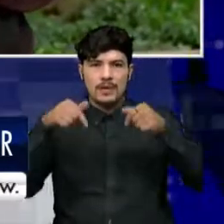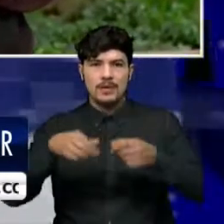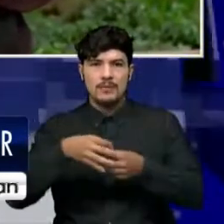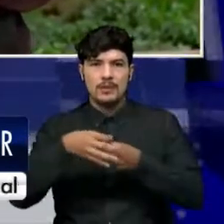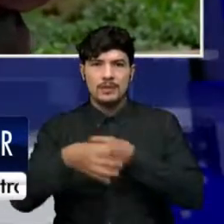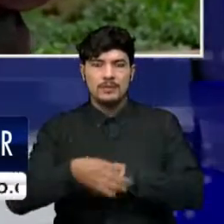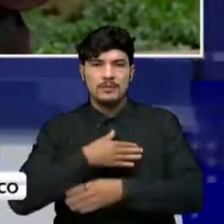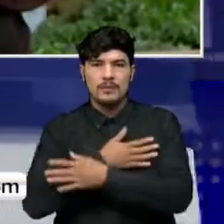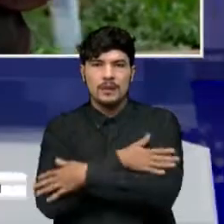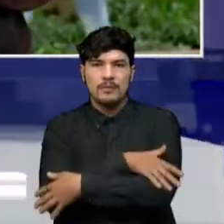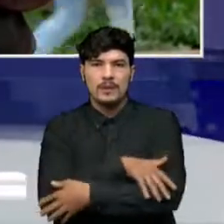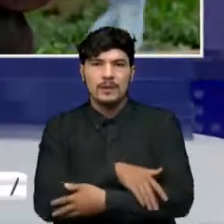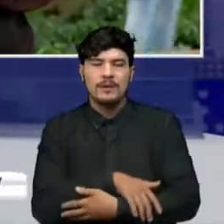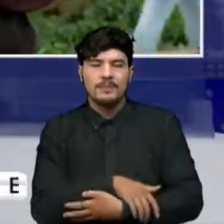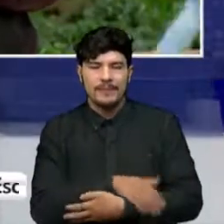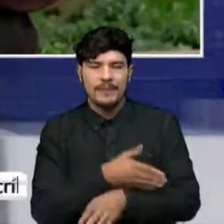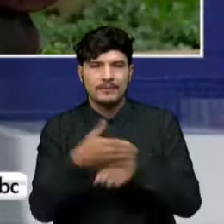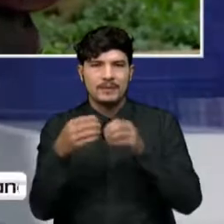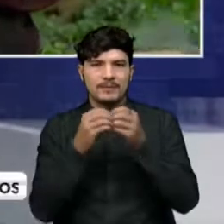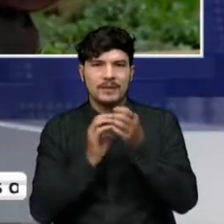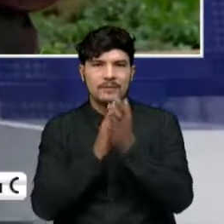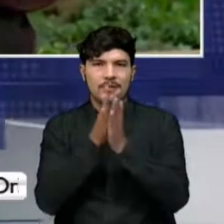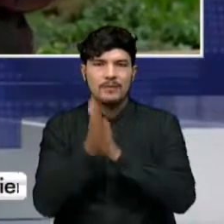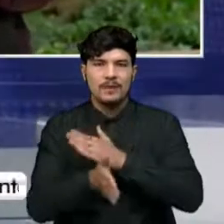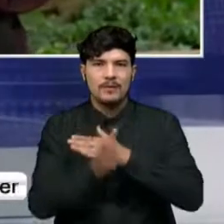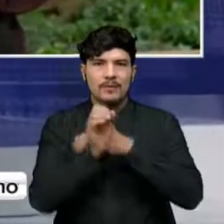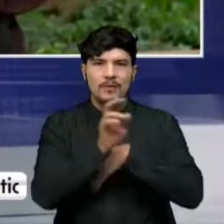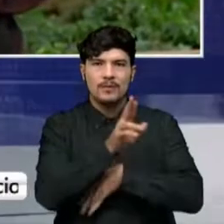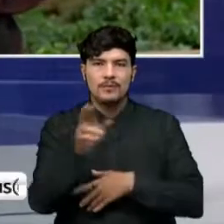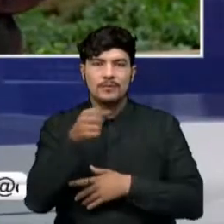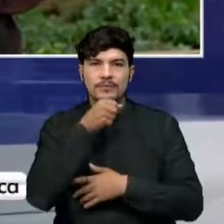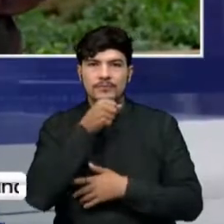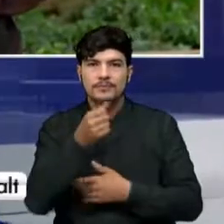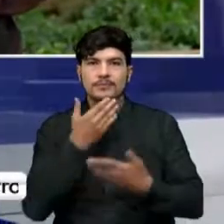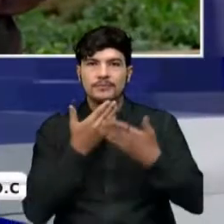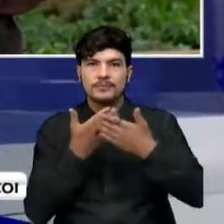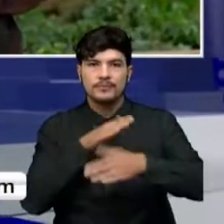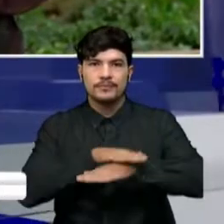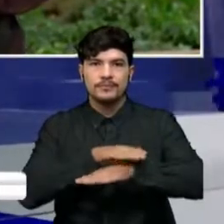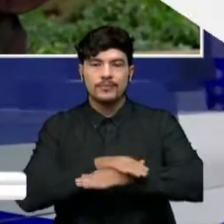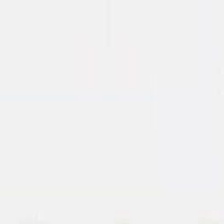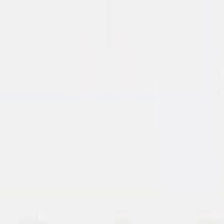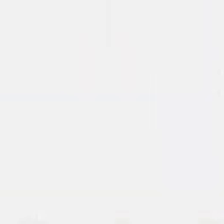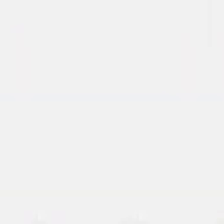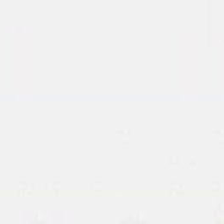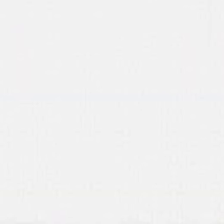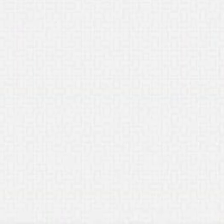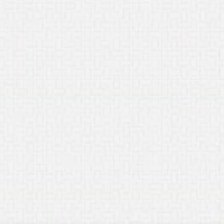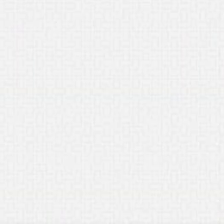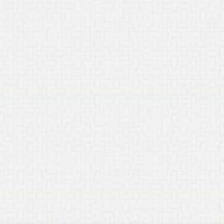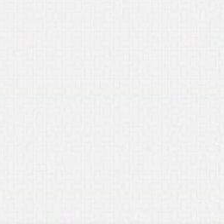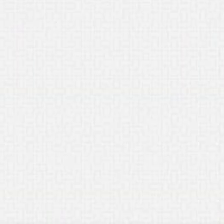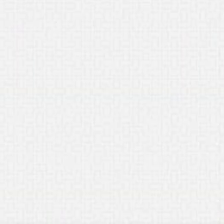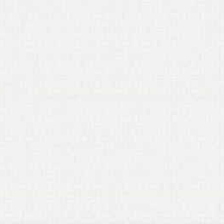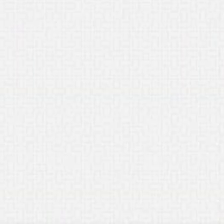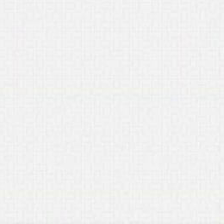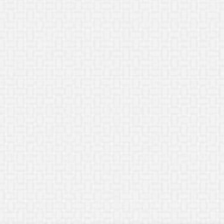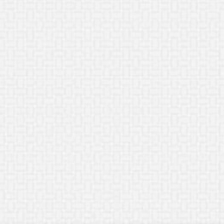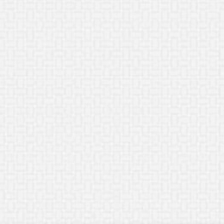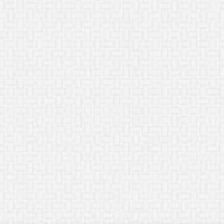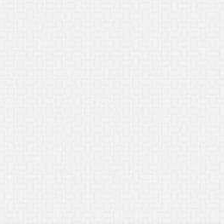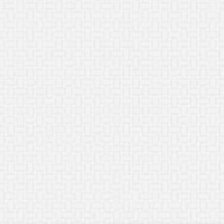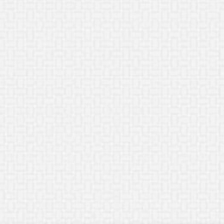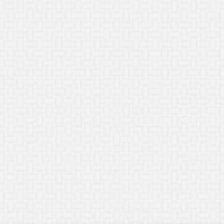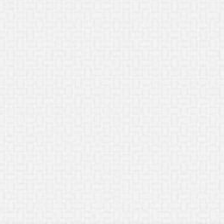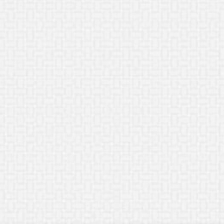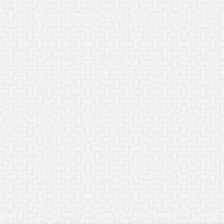Pamplona. Me despido con la cámara de Eduardo Suárez. Esta es la información que tenemos a esta hora. Continúen ustedes con más noticias. Canaltro.com